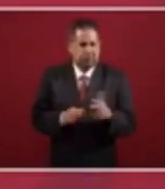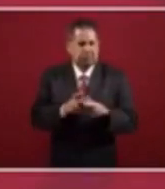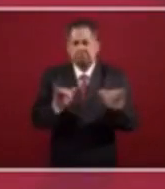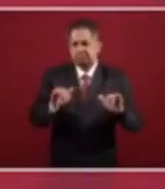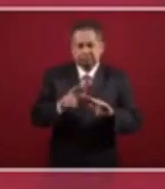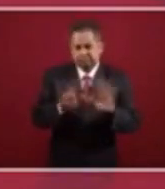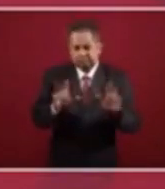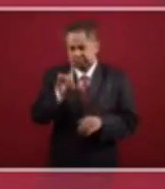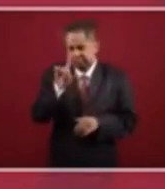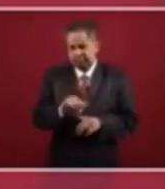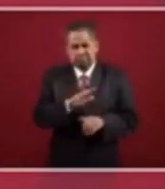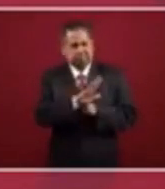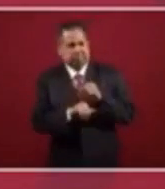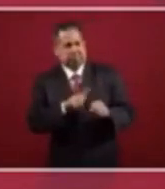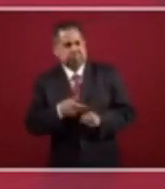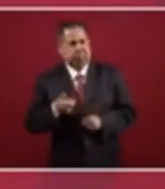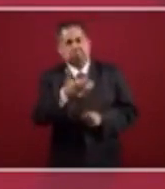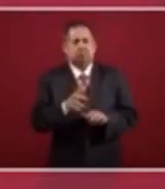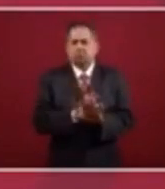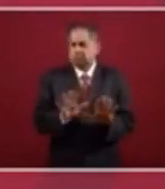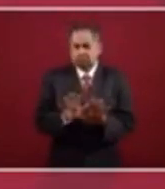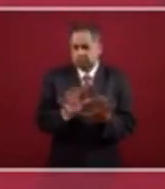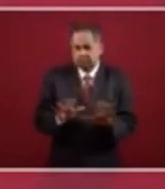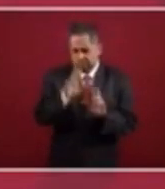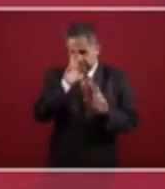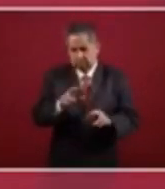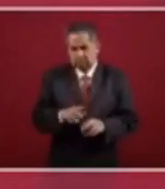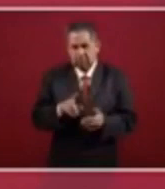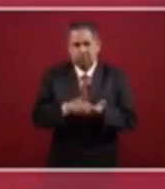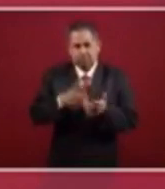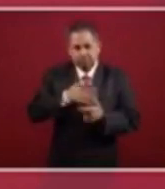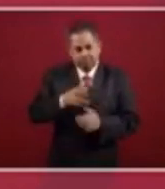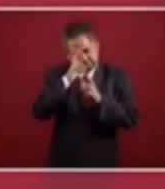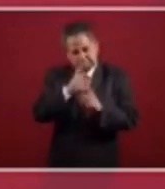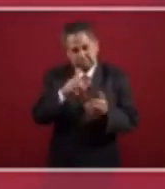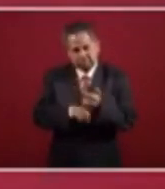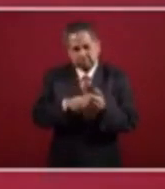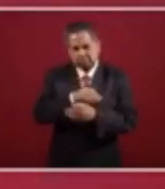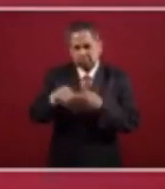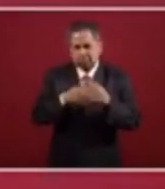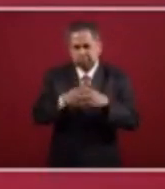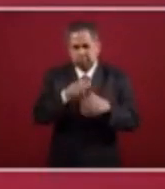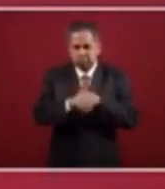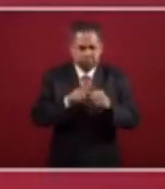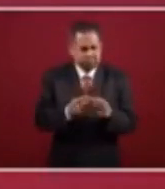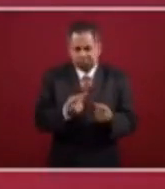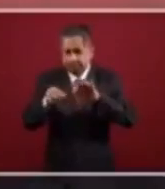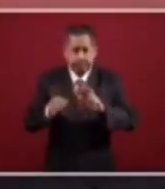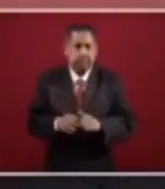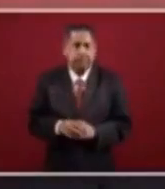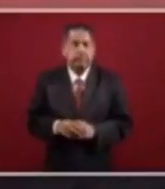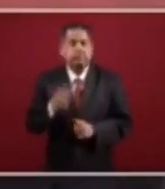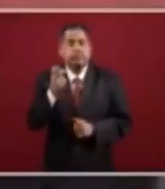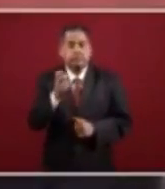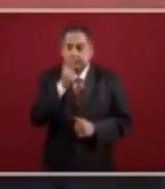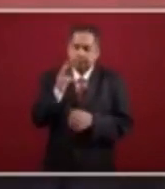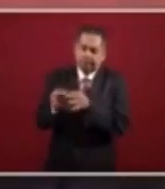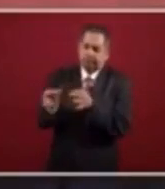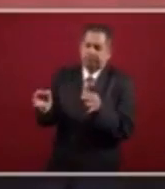ningún animal. Y además le tengo hasta respeto a los animales, a los perros, y por eso la